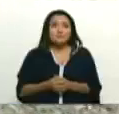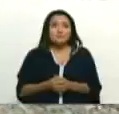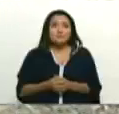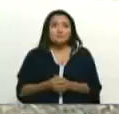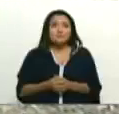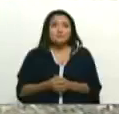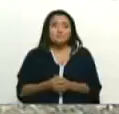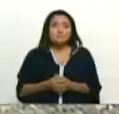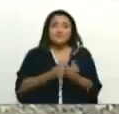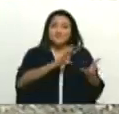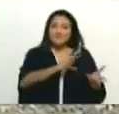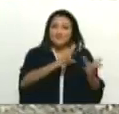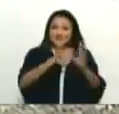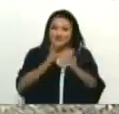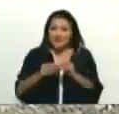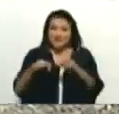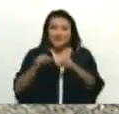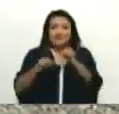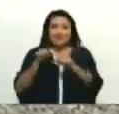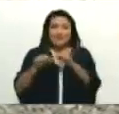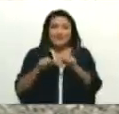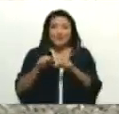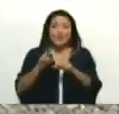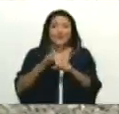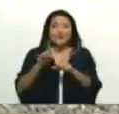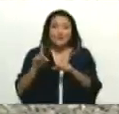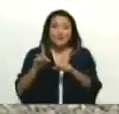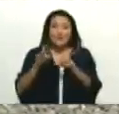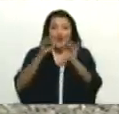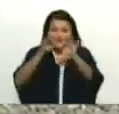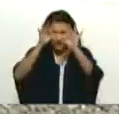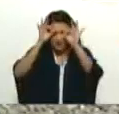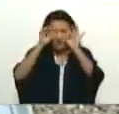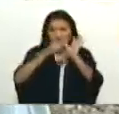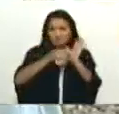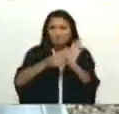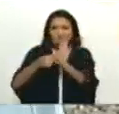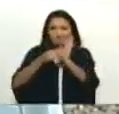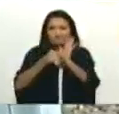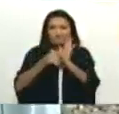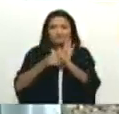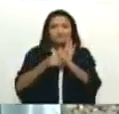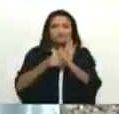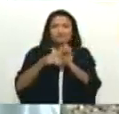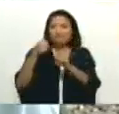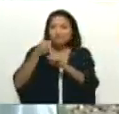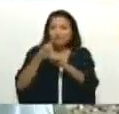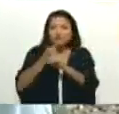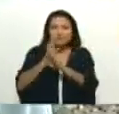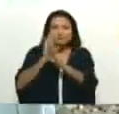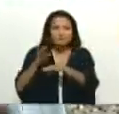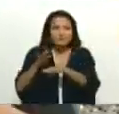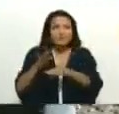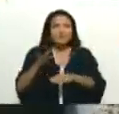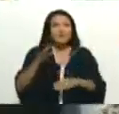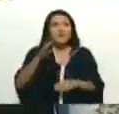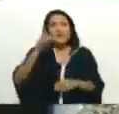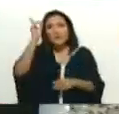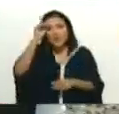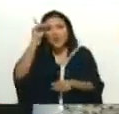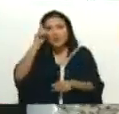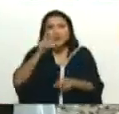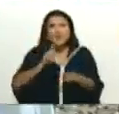siglo XXI a Simón Rodríguez y al maestro Prieto Figueroa y defendió el Estado docente y hablaba de educación universal, gratuita y de calidad